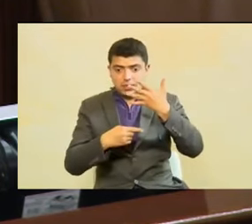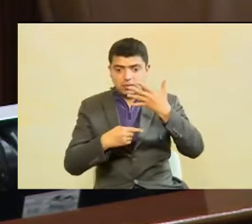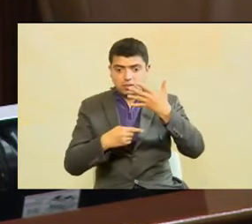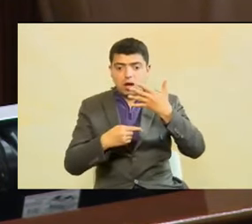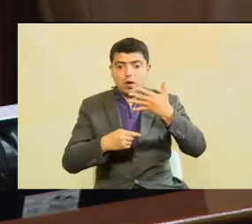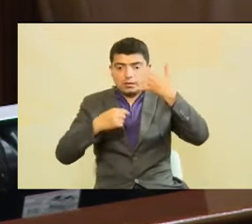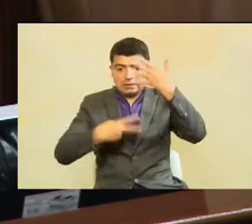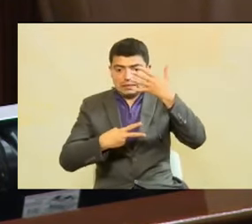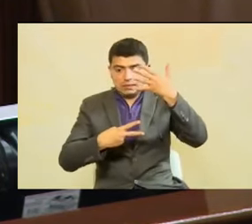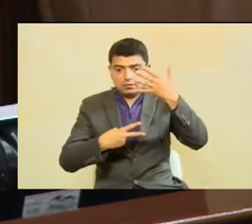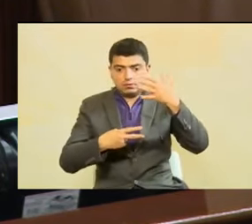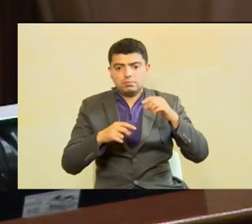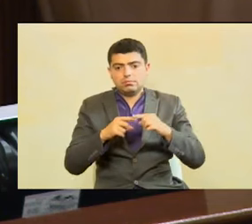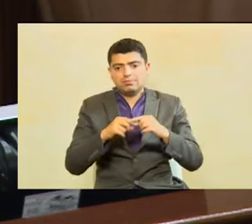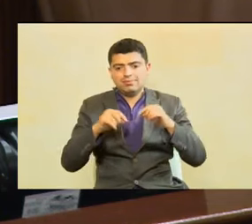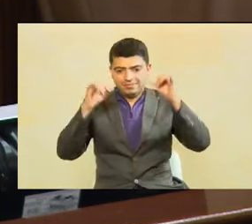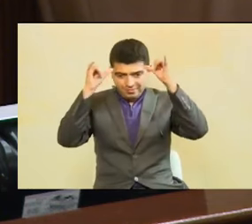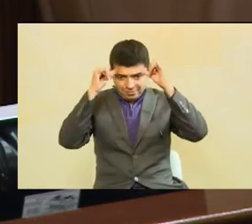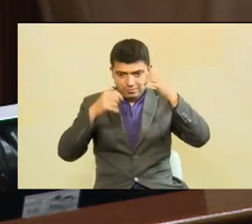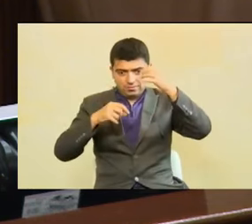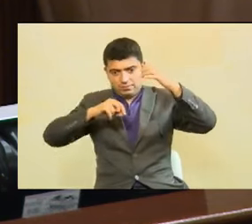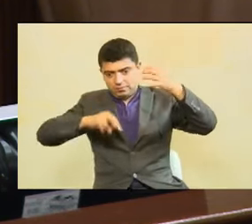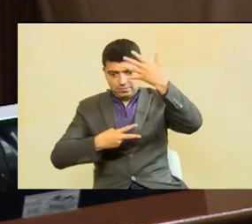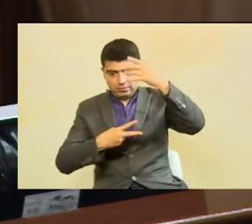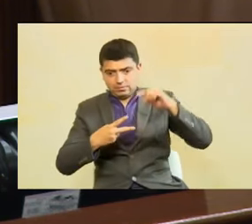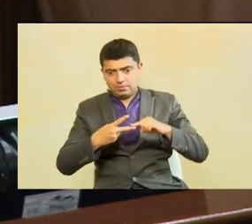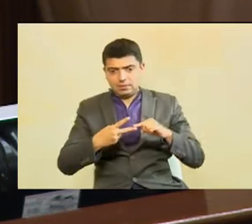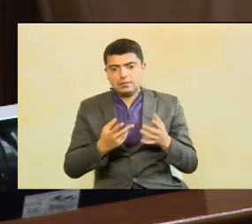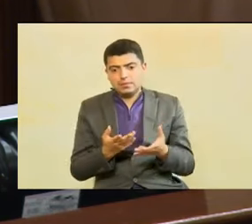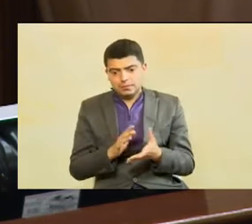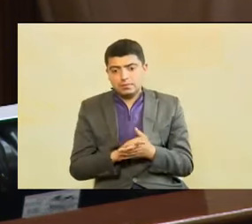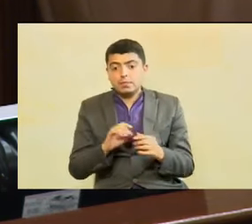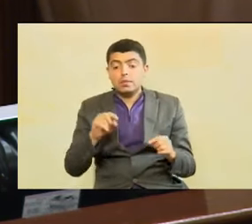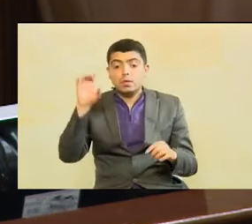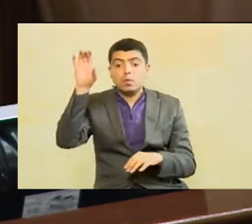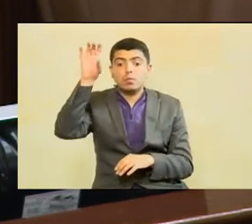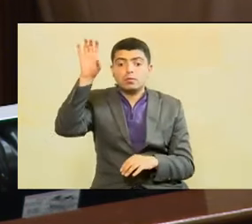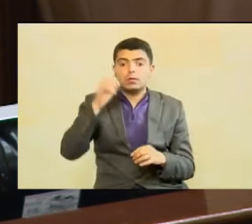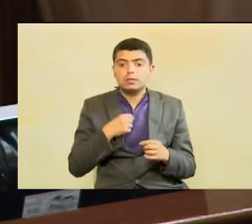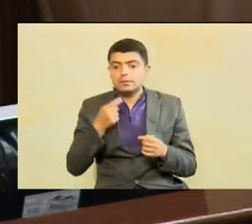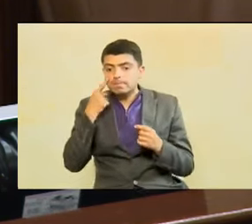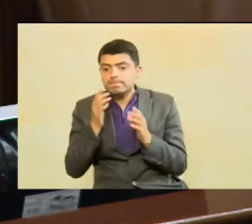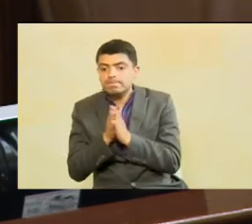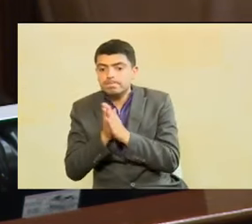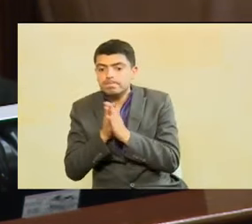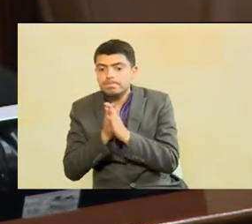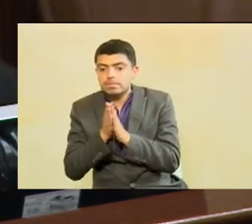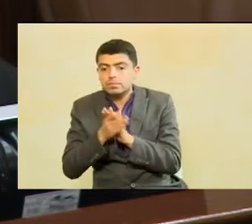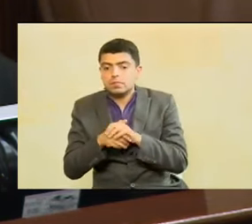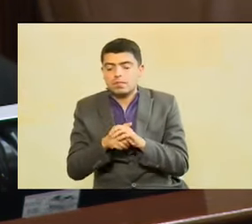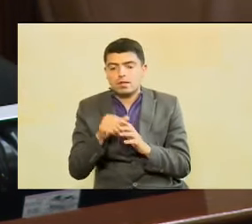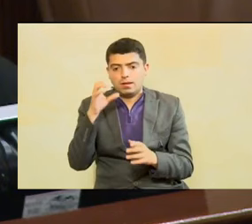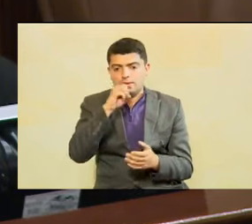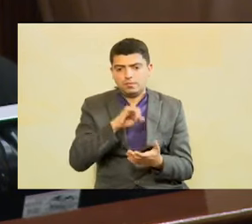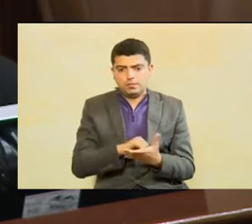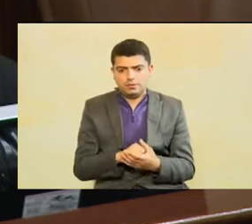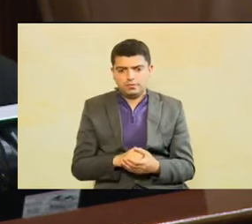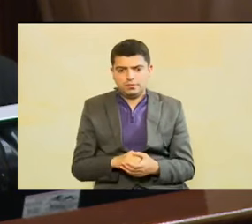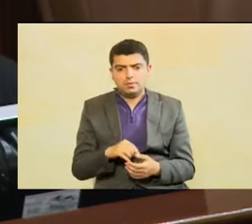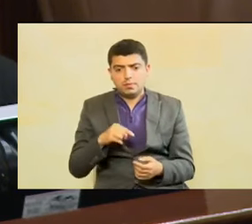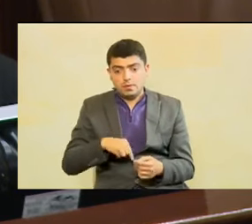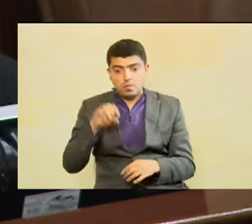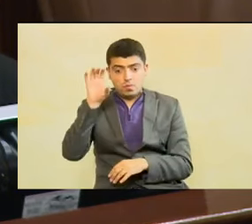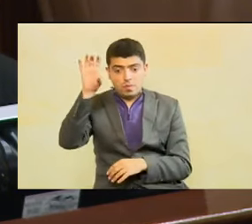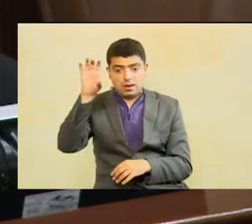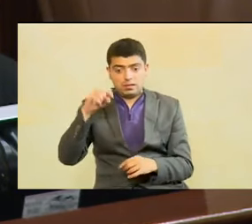séptimo un proyecto de ley que ha generado una expectativa en todo el país Y seguramente gente que no está en nuestro